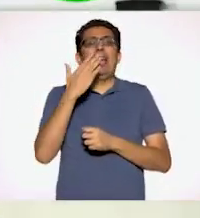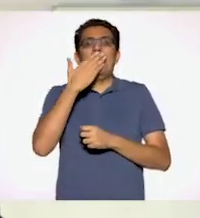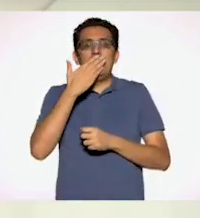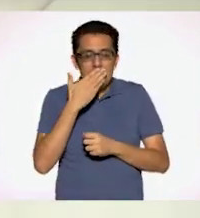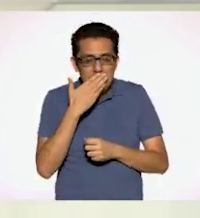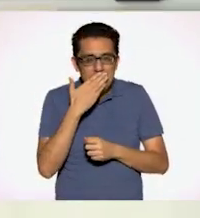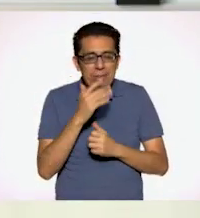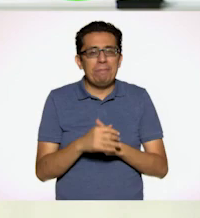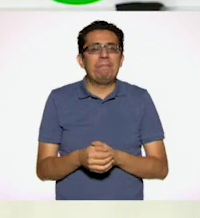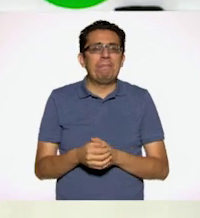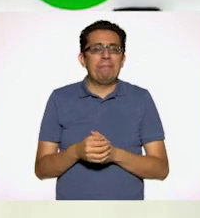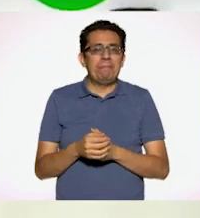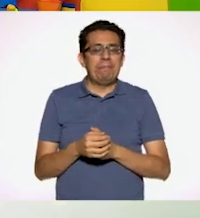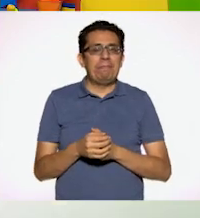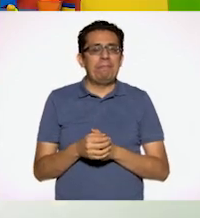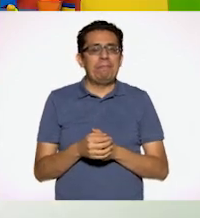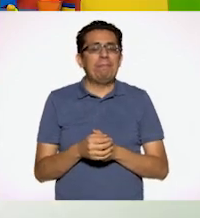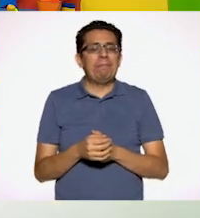¡Achú!